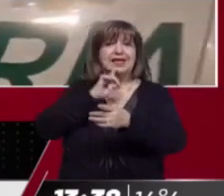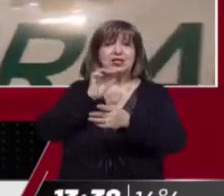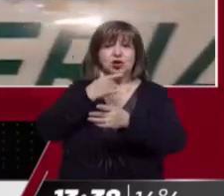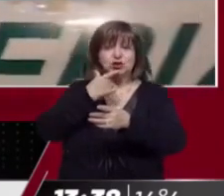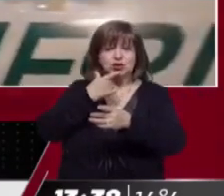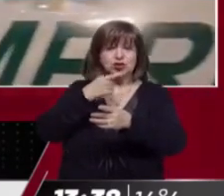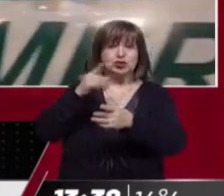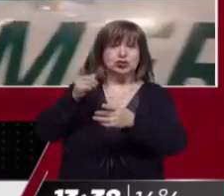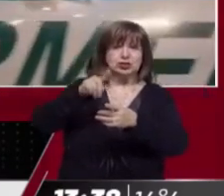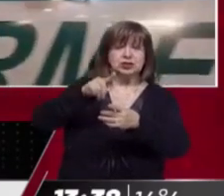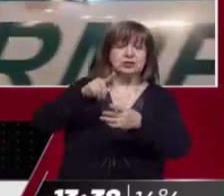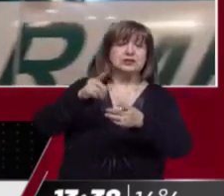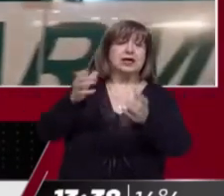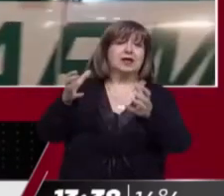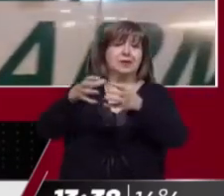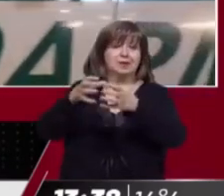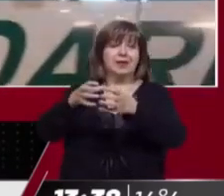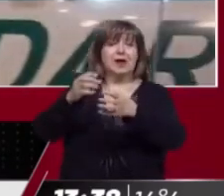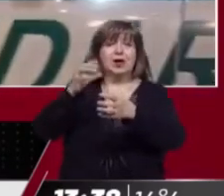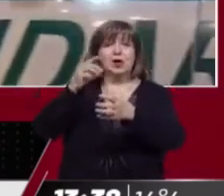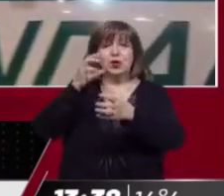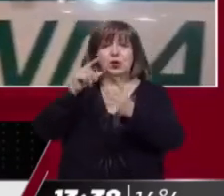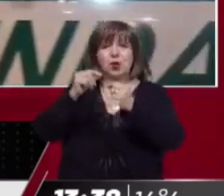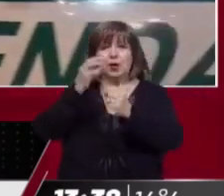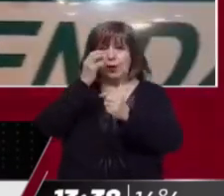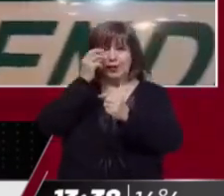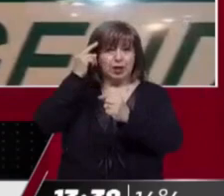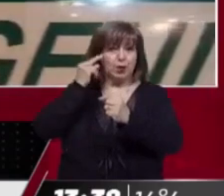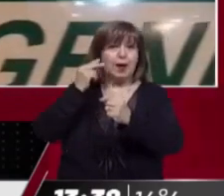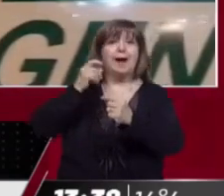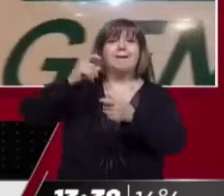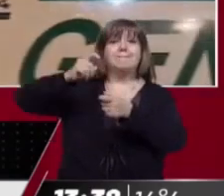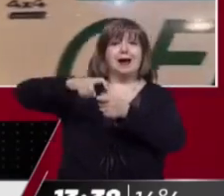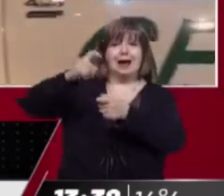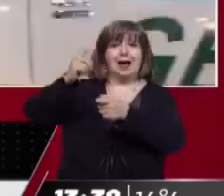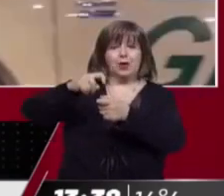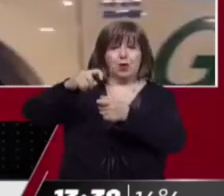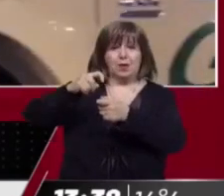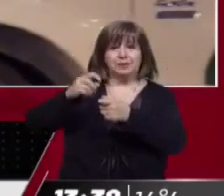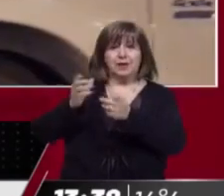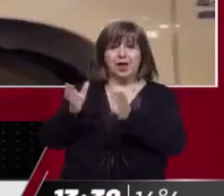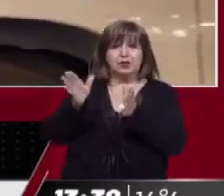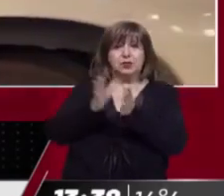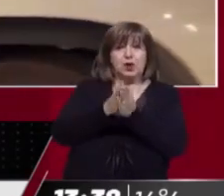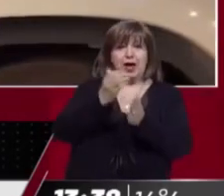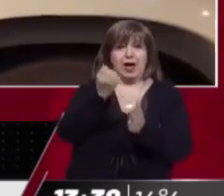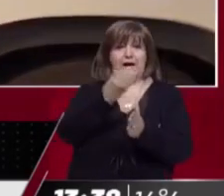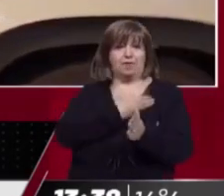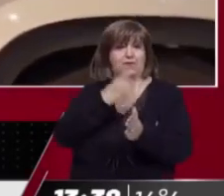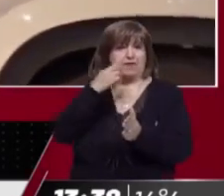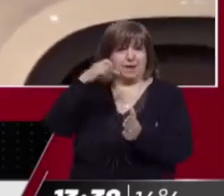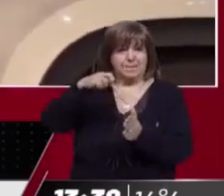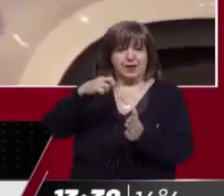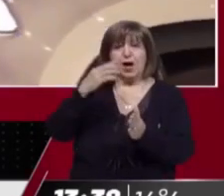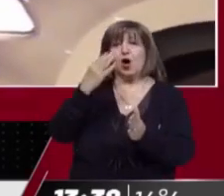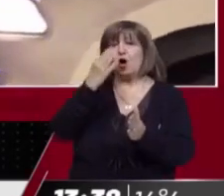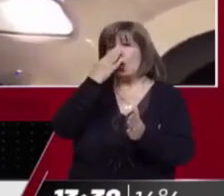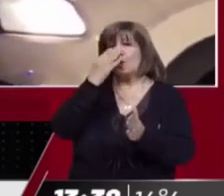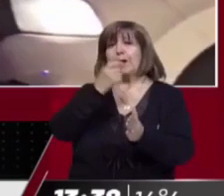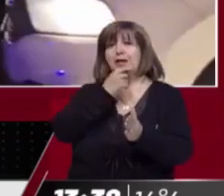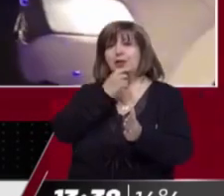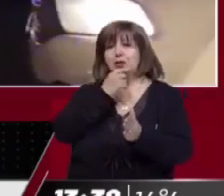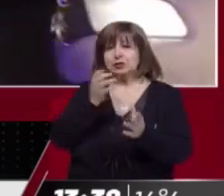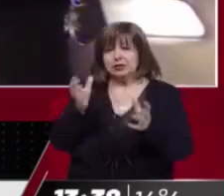Económicos de la División también del Escuadrón 29 de Malargüe, junto a AFIP, delegaciones de Córdoba y